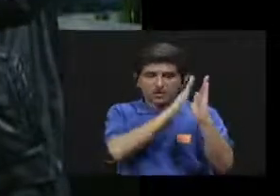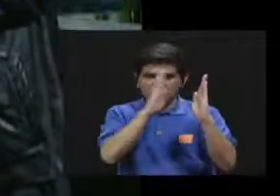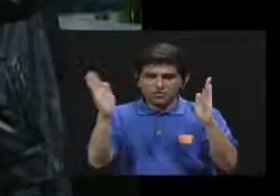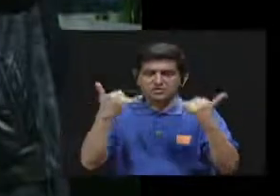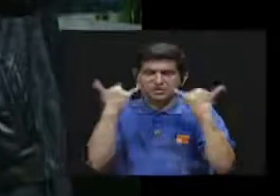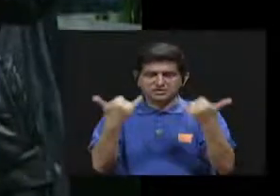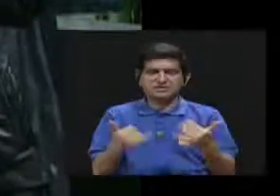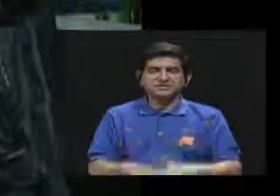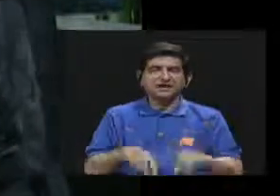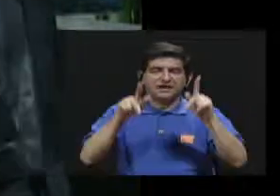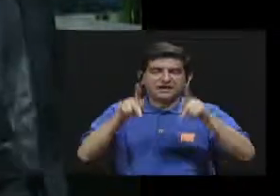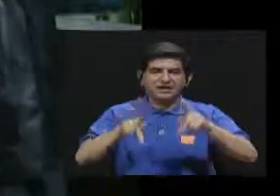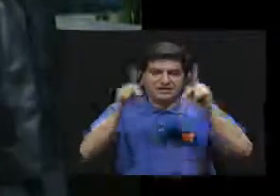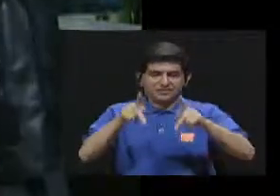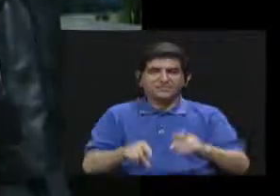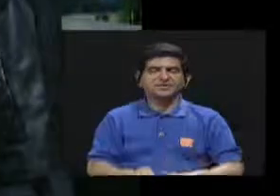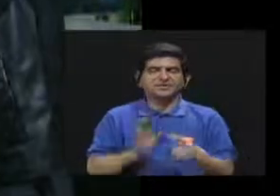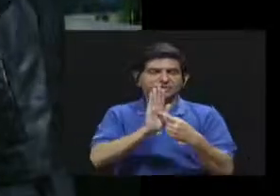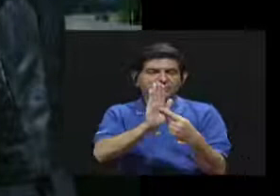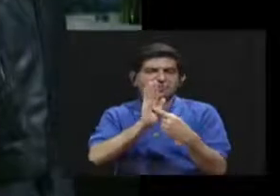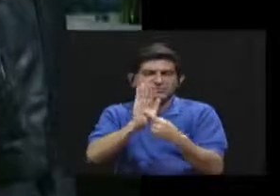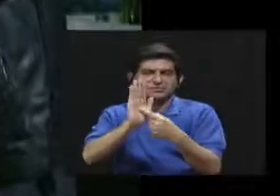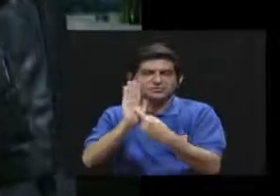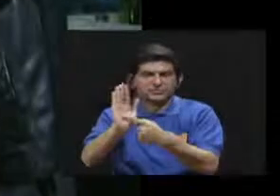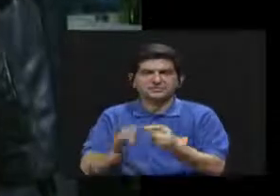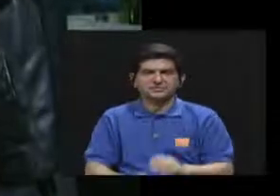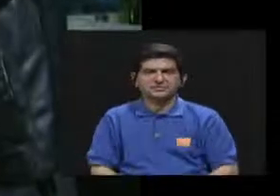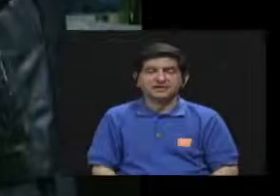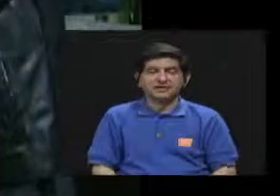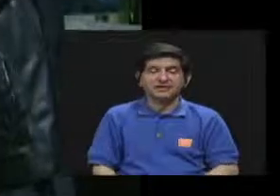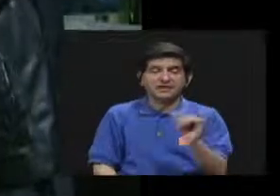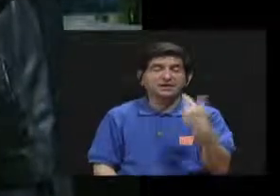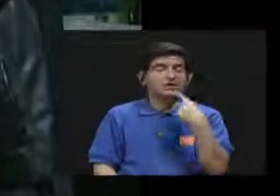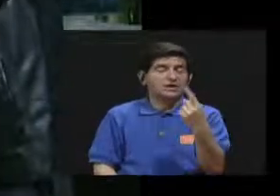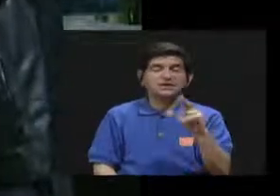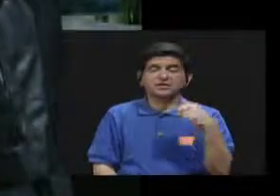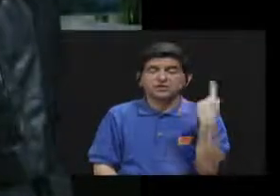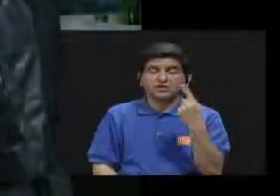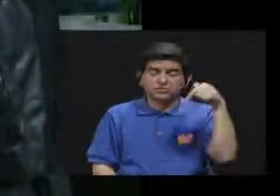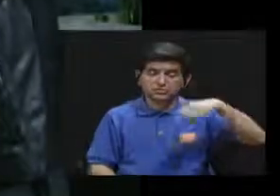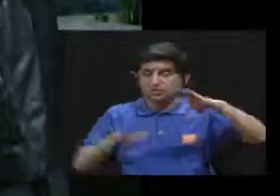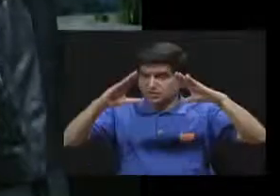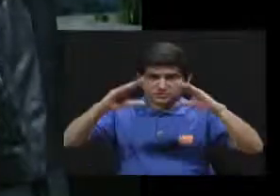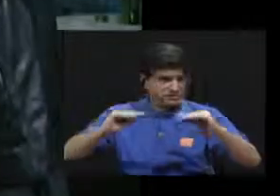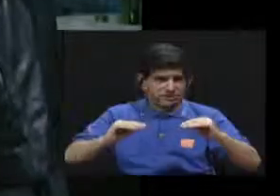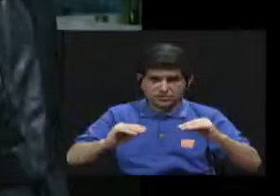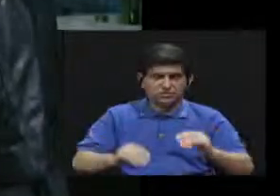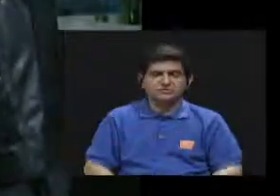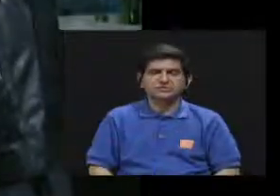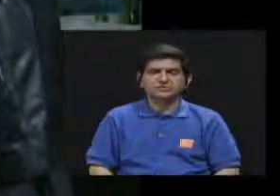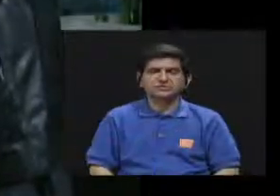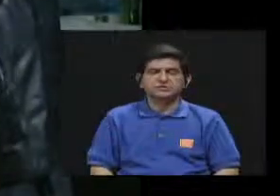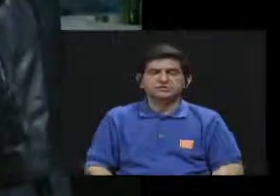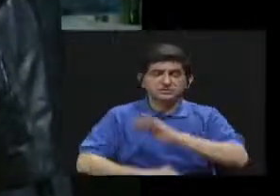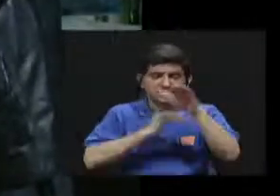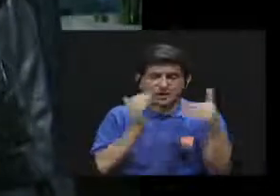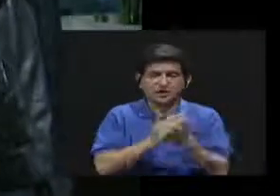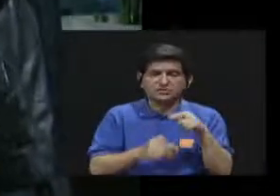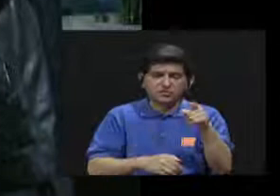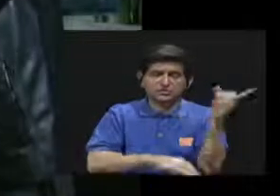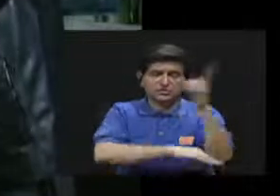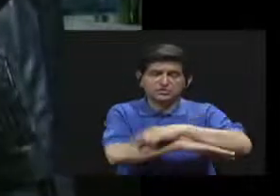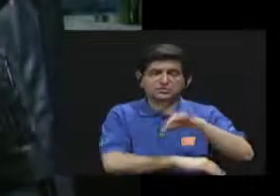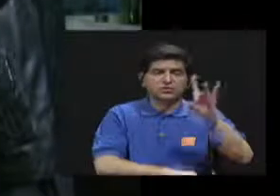televidente todas estas incidencias. Así es. Bueno, hay que decir que no solo fue esta noche, sino que a lo largo de todos estos días, del 8 al 15 de